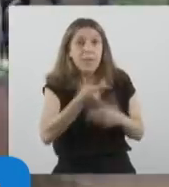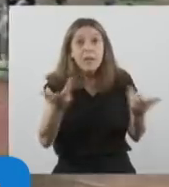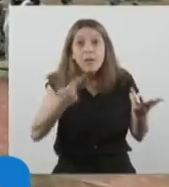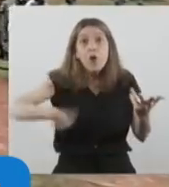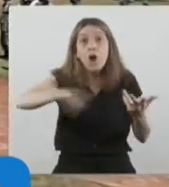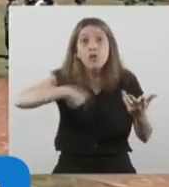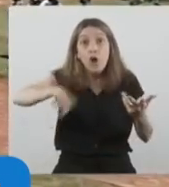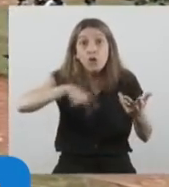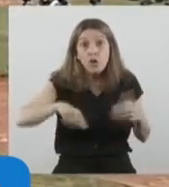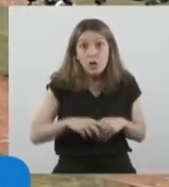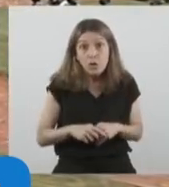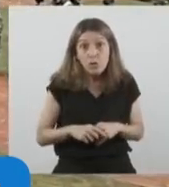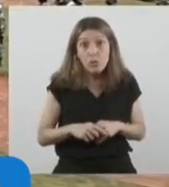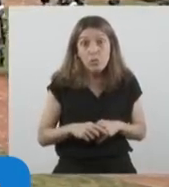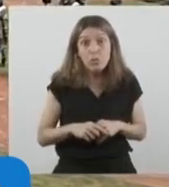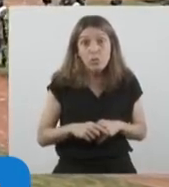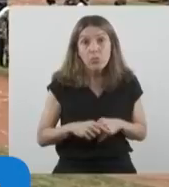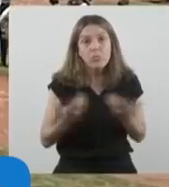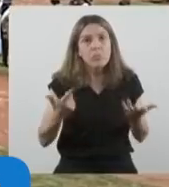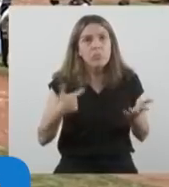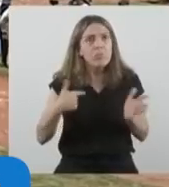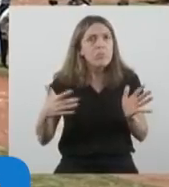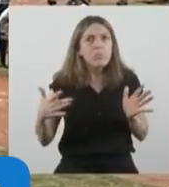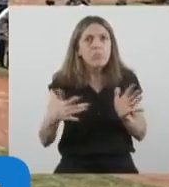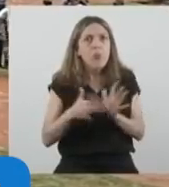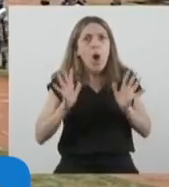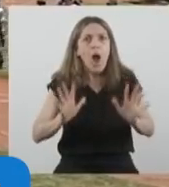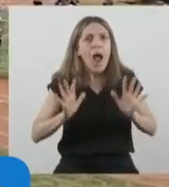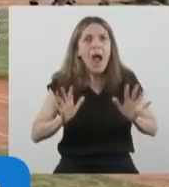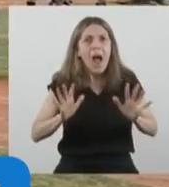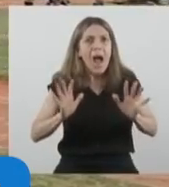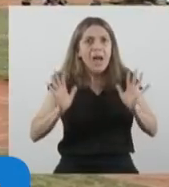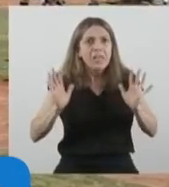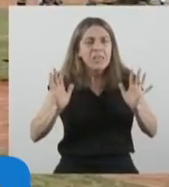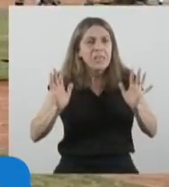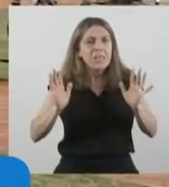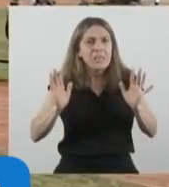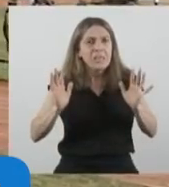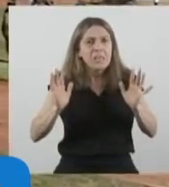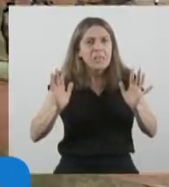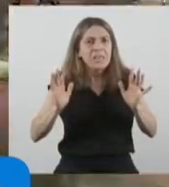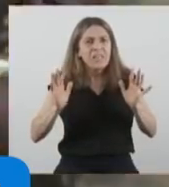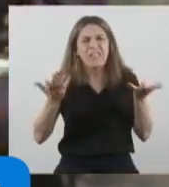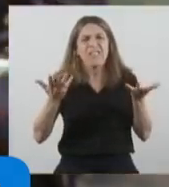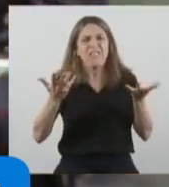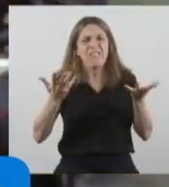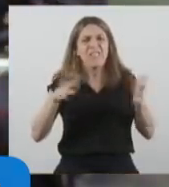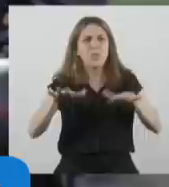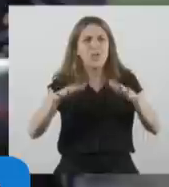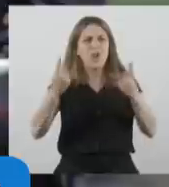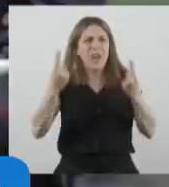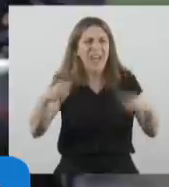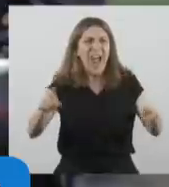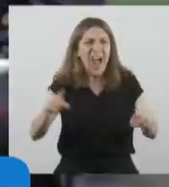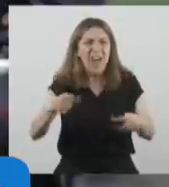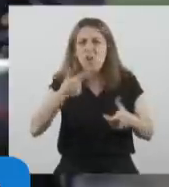nosotros nos toca enfrentar un mundo muy raro muy